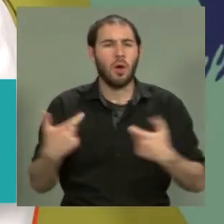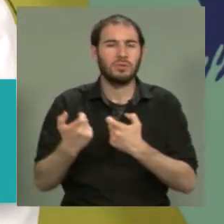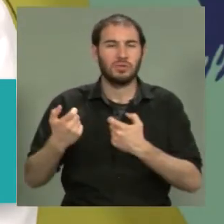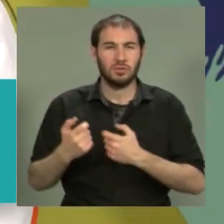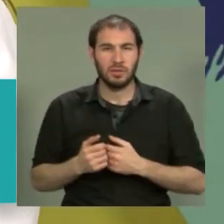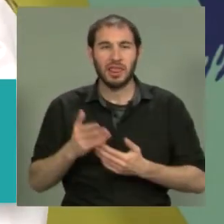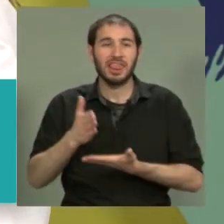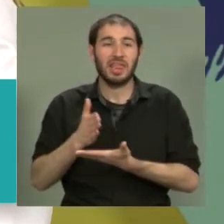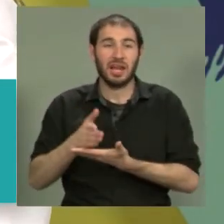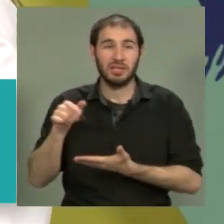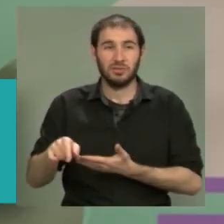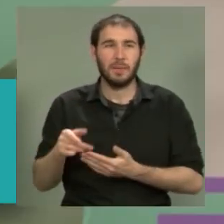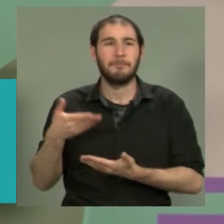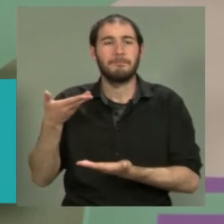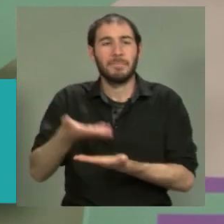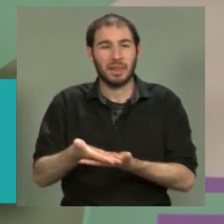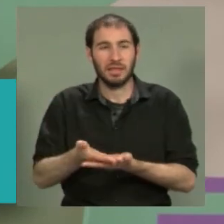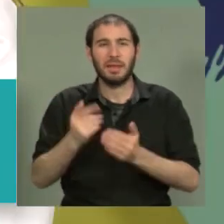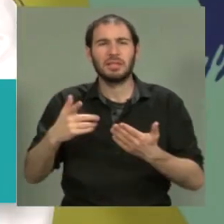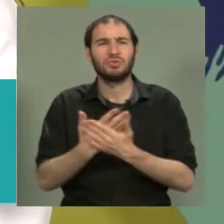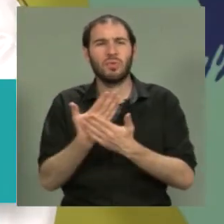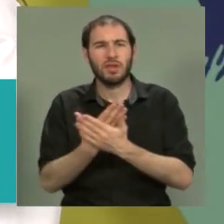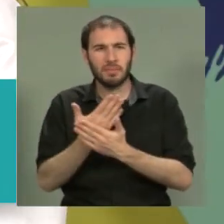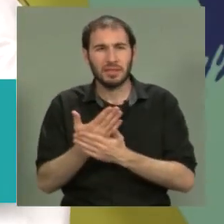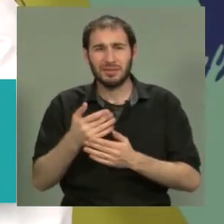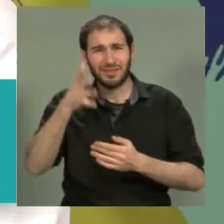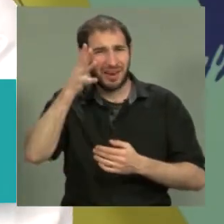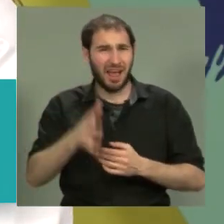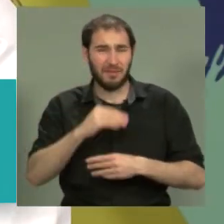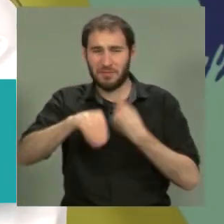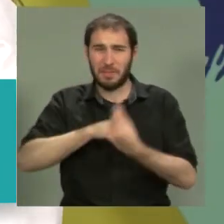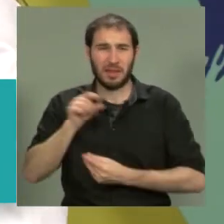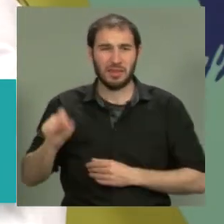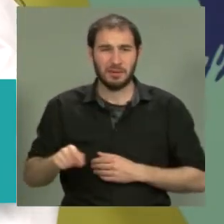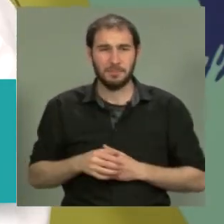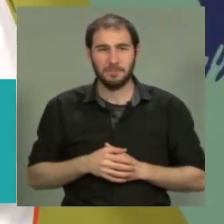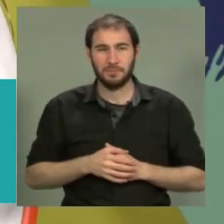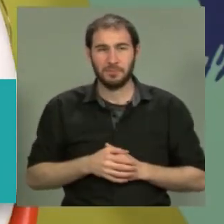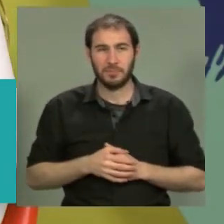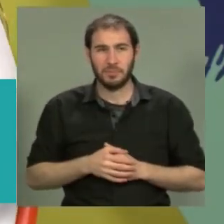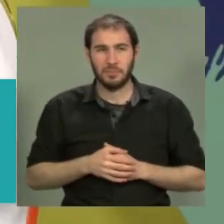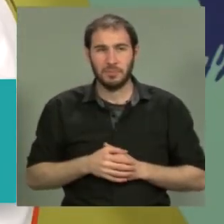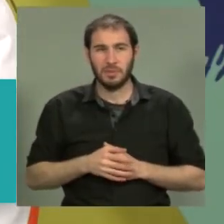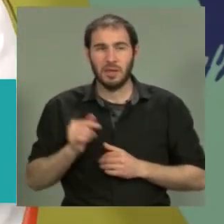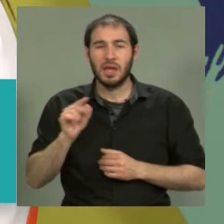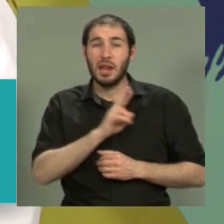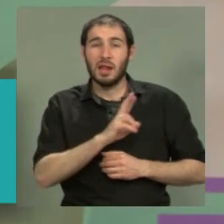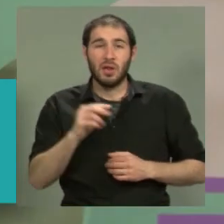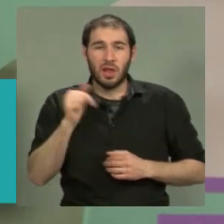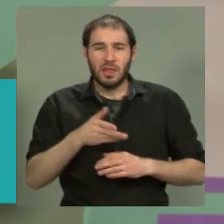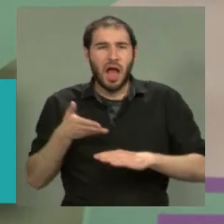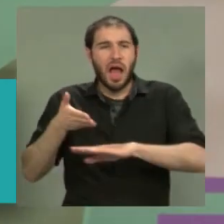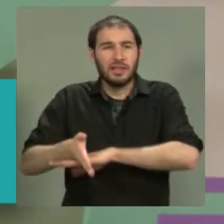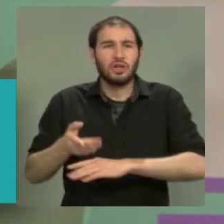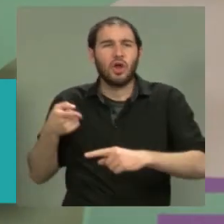frente a un derecho que estaban exigiendo y frente a un sufrimiento tremendo de la familia, en donde bueno estas religiones intervienen